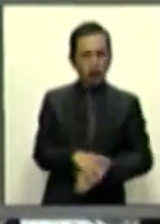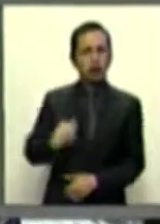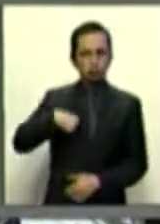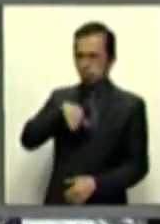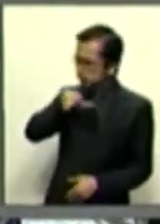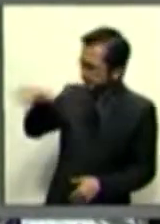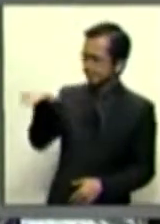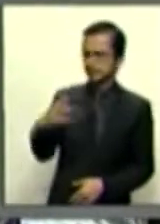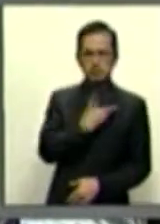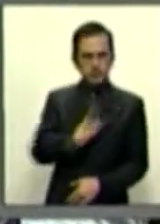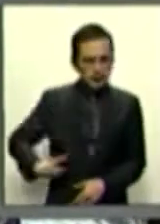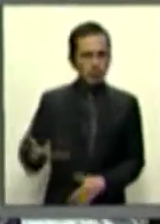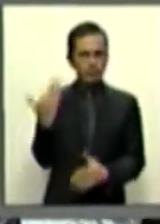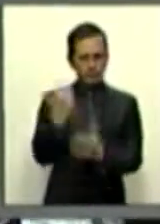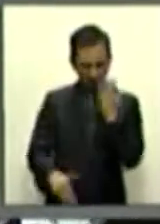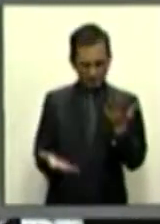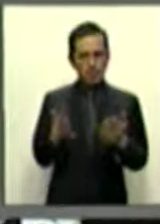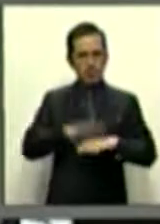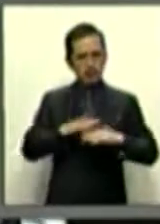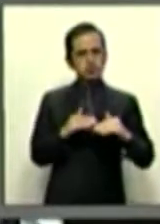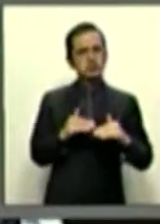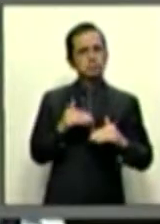en la paridad porque nada más hay tres